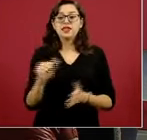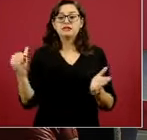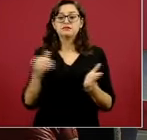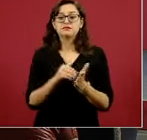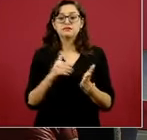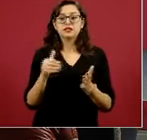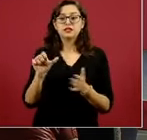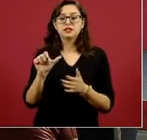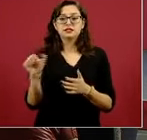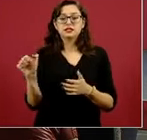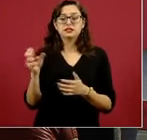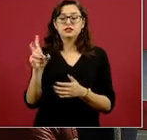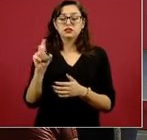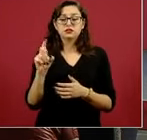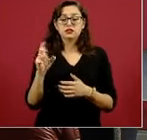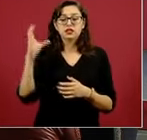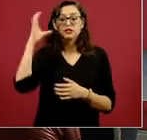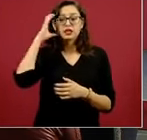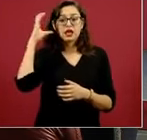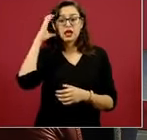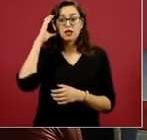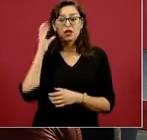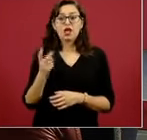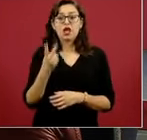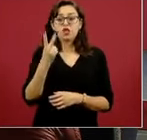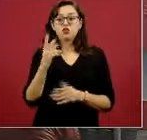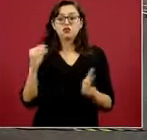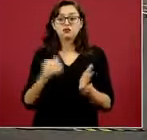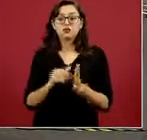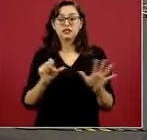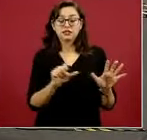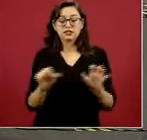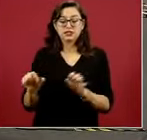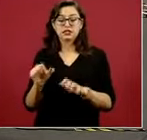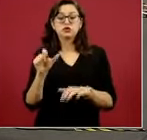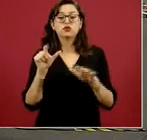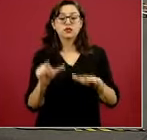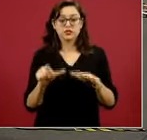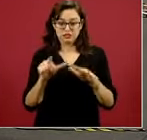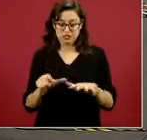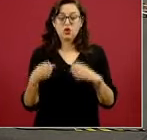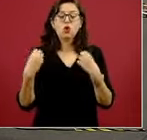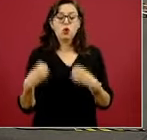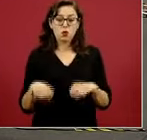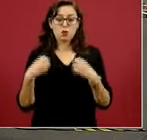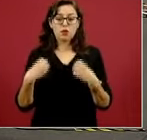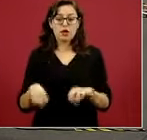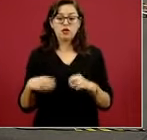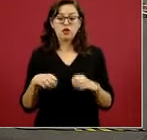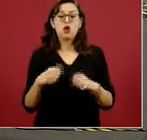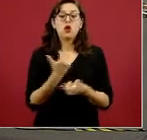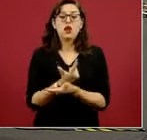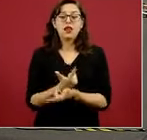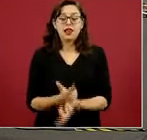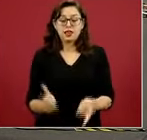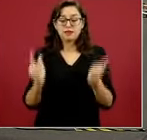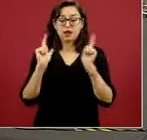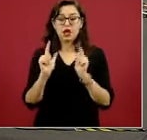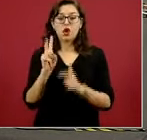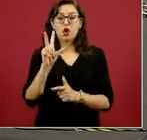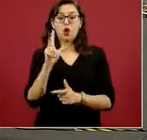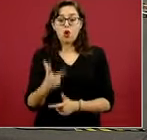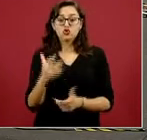las cuales 25%, 2.617 actualmente están ocupadas y disponibles 8.013.